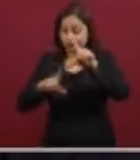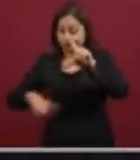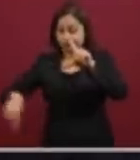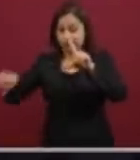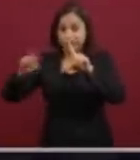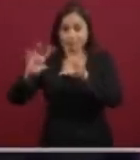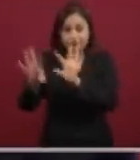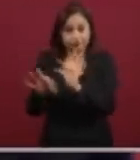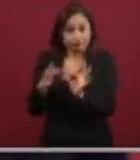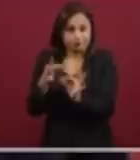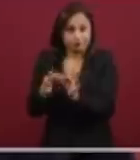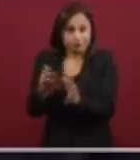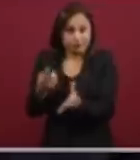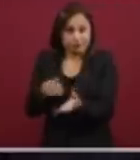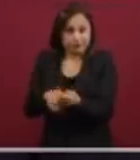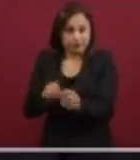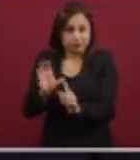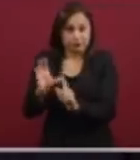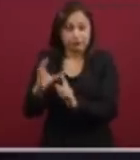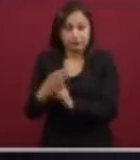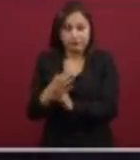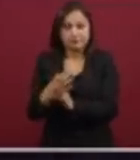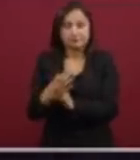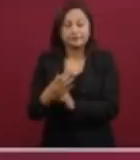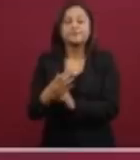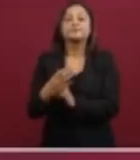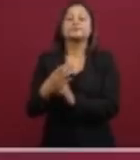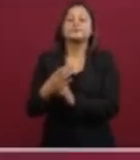de acuerdo al número de